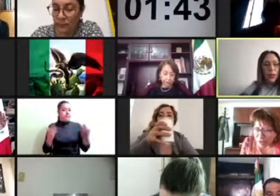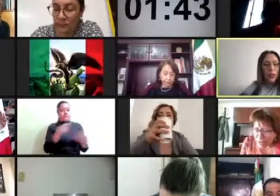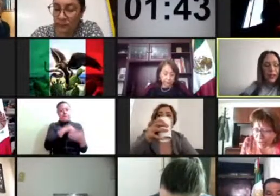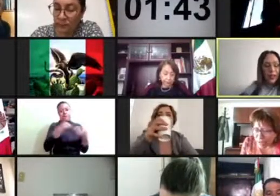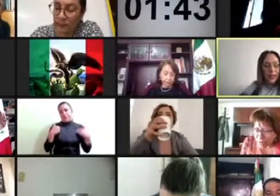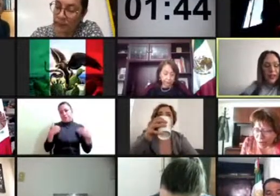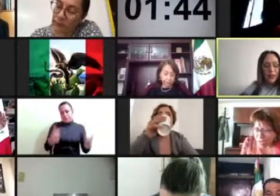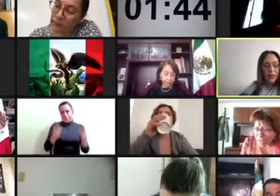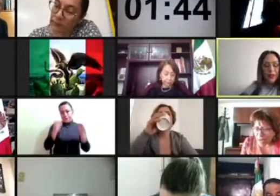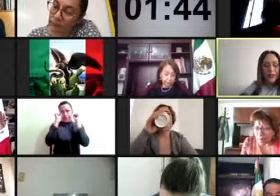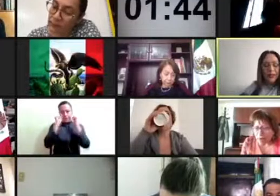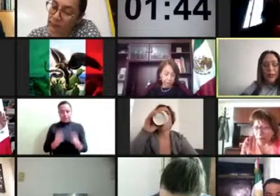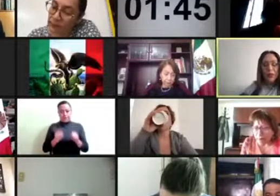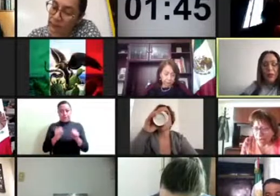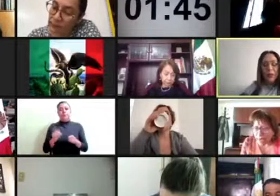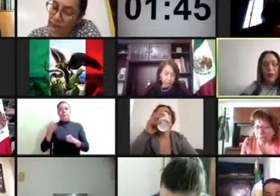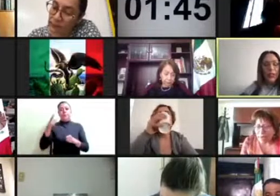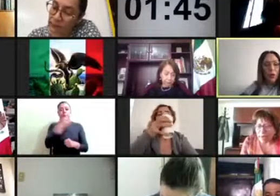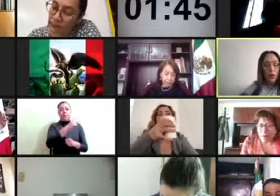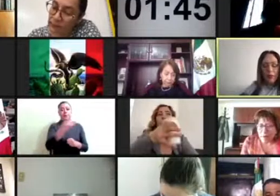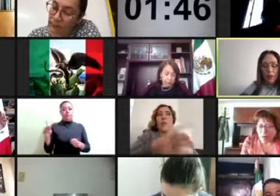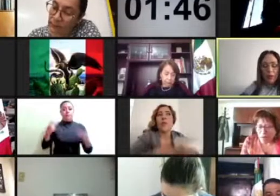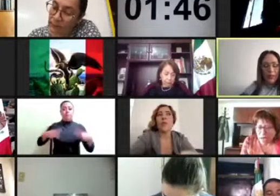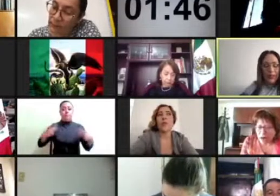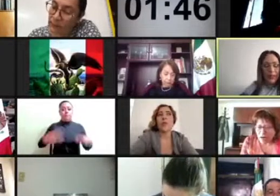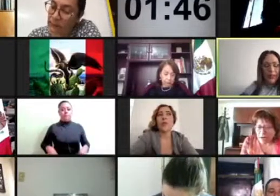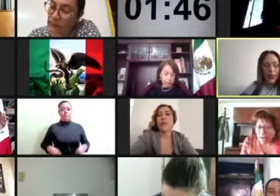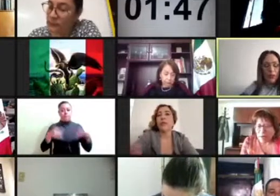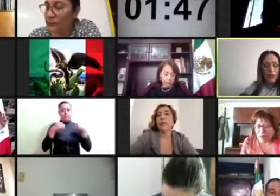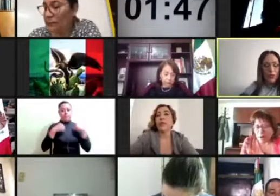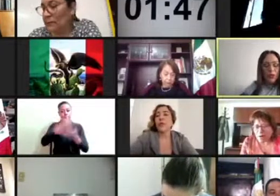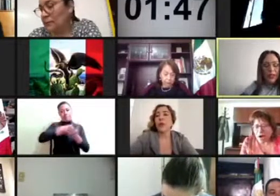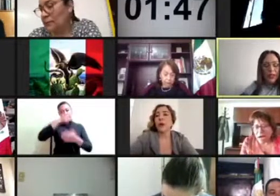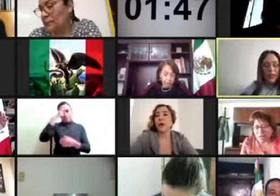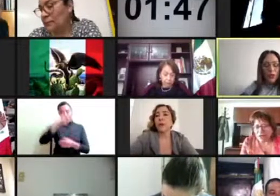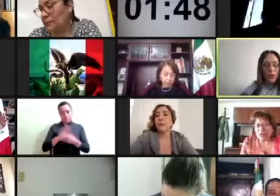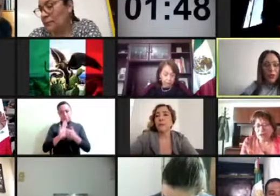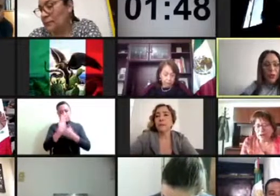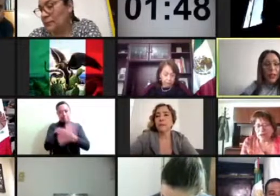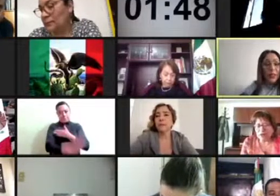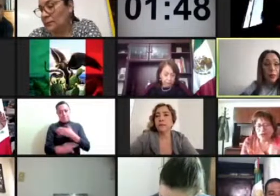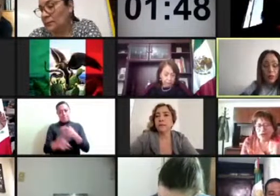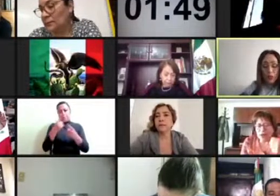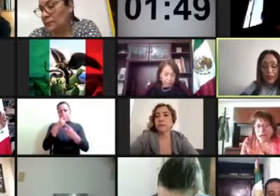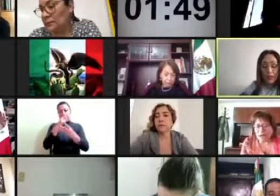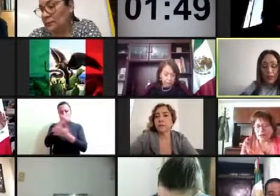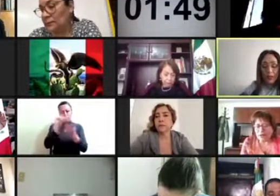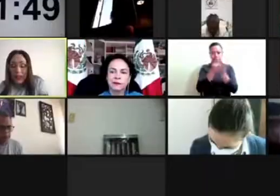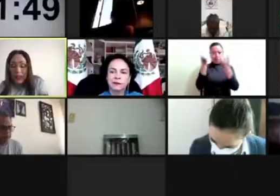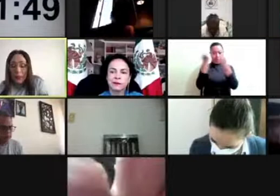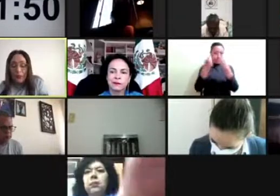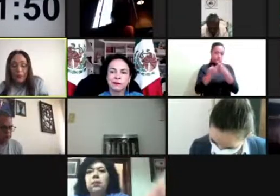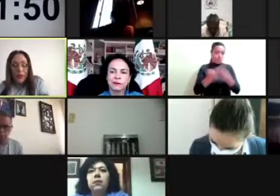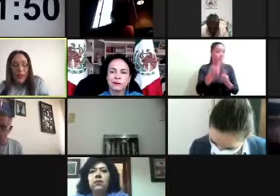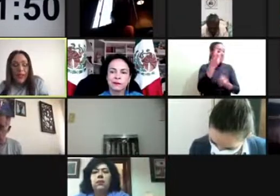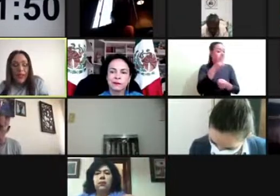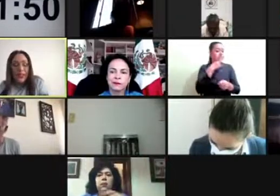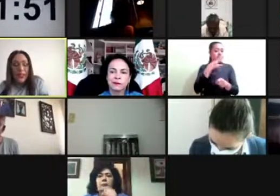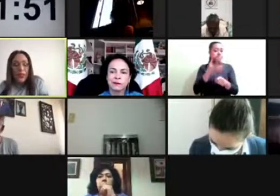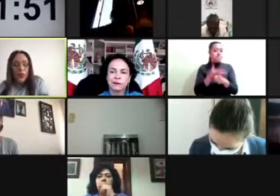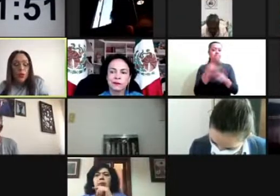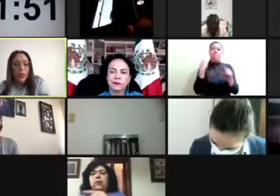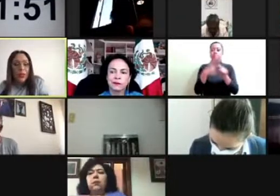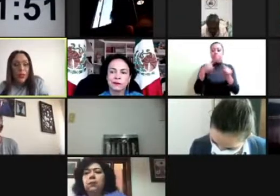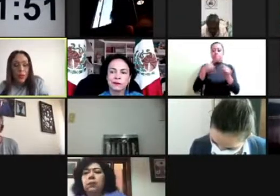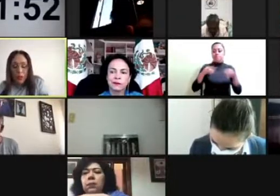seguridad de los habitantes de la Ciudad de México y prevenir la comisión de delitos es una responsabilidad de las instituciones